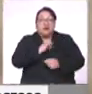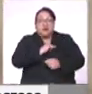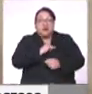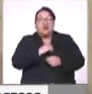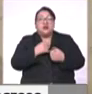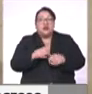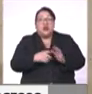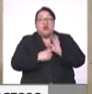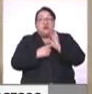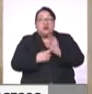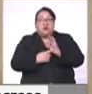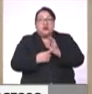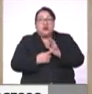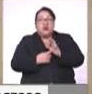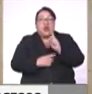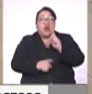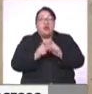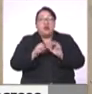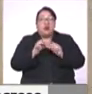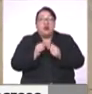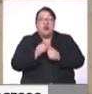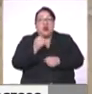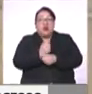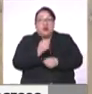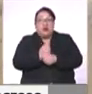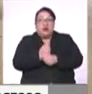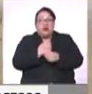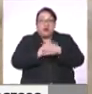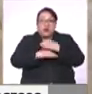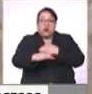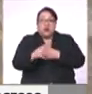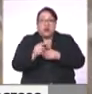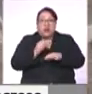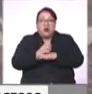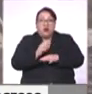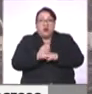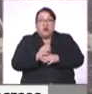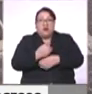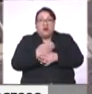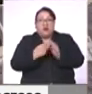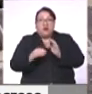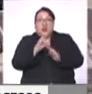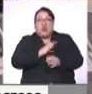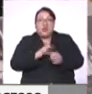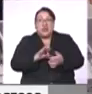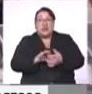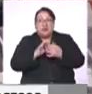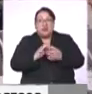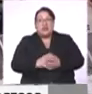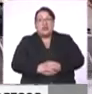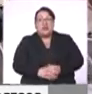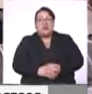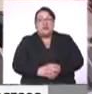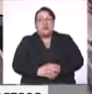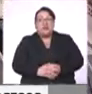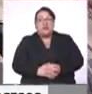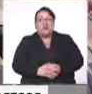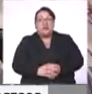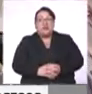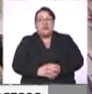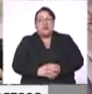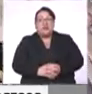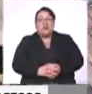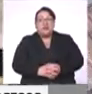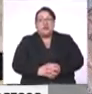ha identificado algún riesgo con relación al suelo y recomiendan medidas de carácter estructural para mitigarlo,